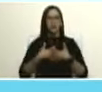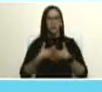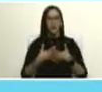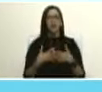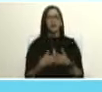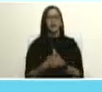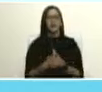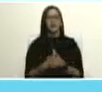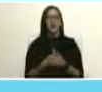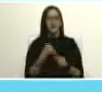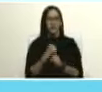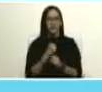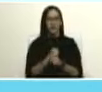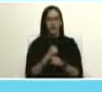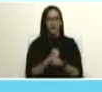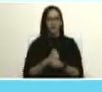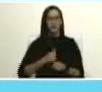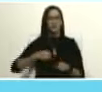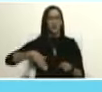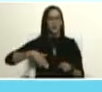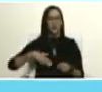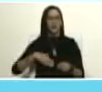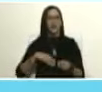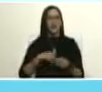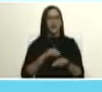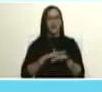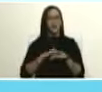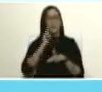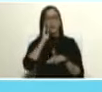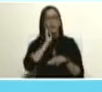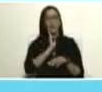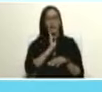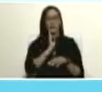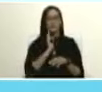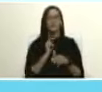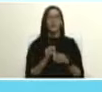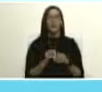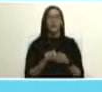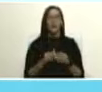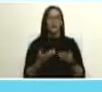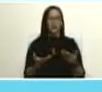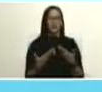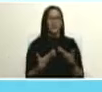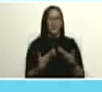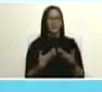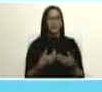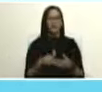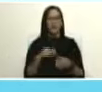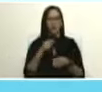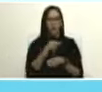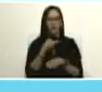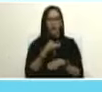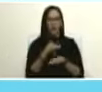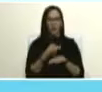emblema en Ciudad Guayana. Lo recibe Ángel Marcano, el gobernador obrero